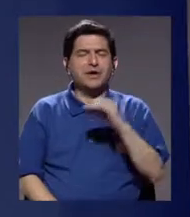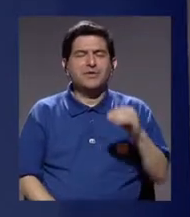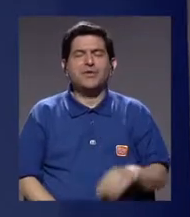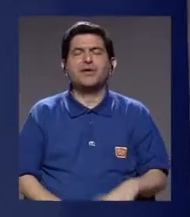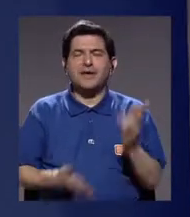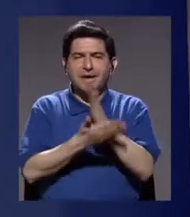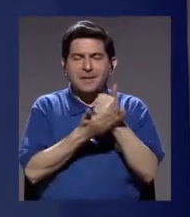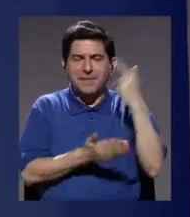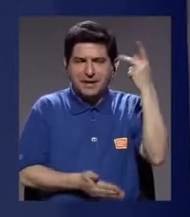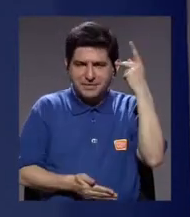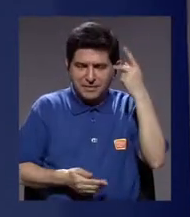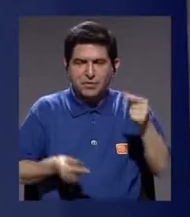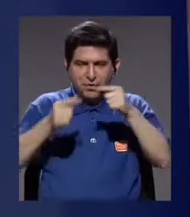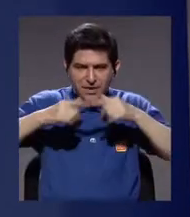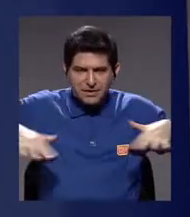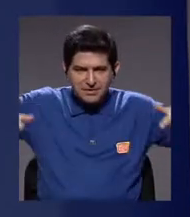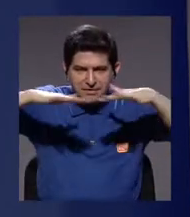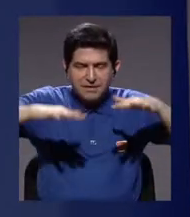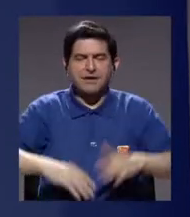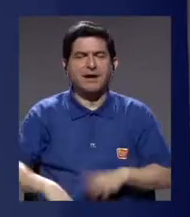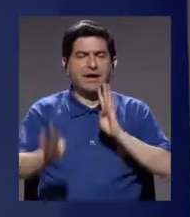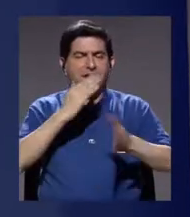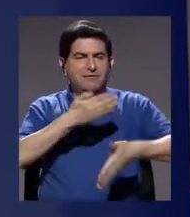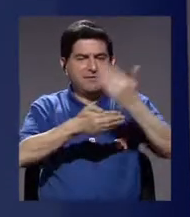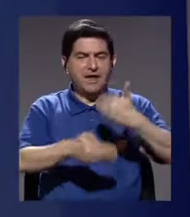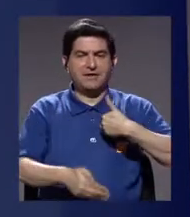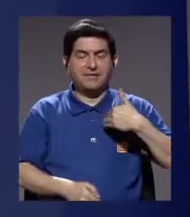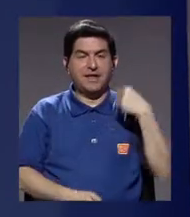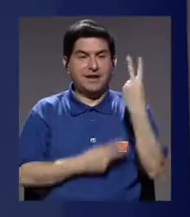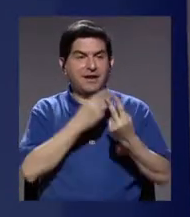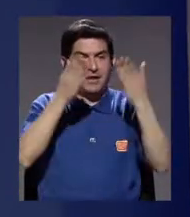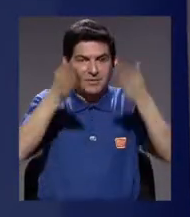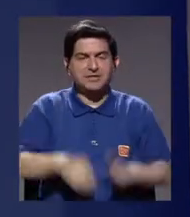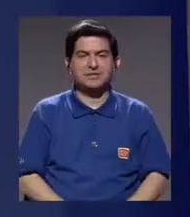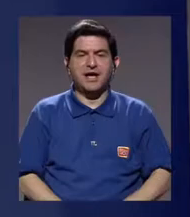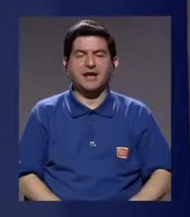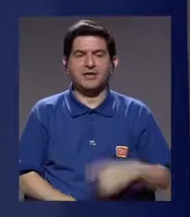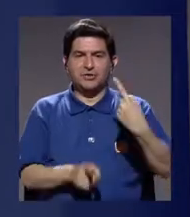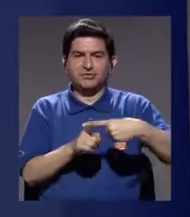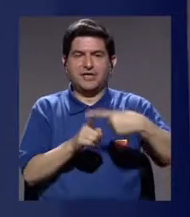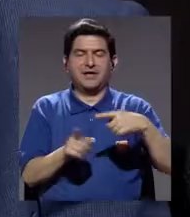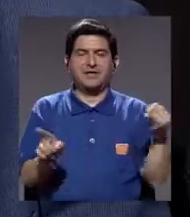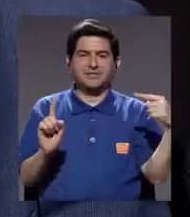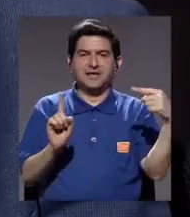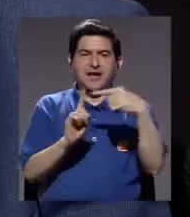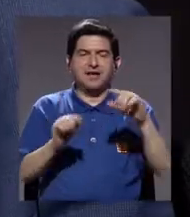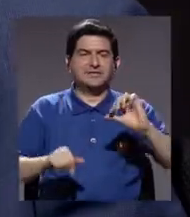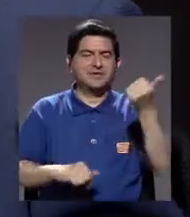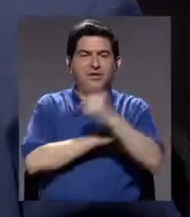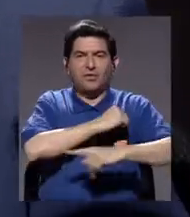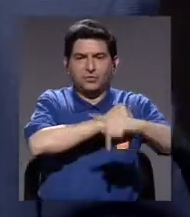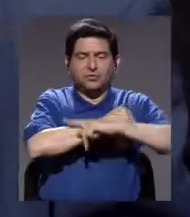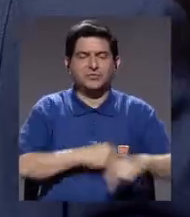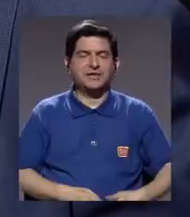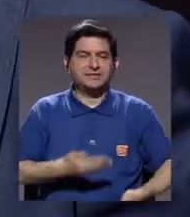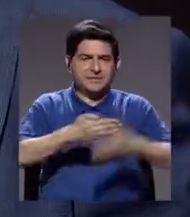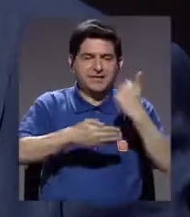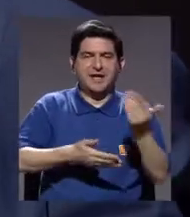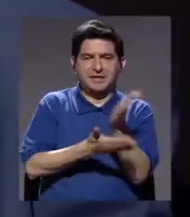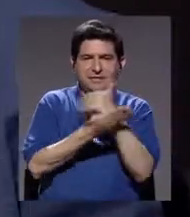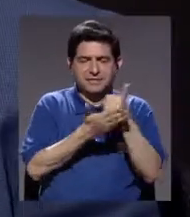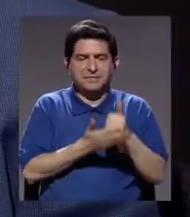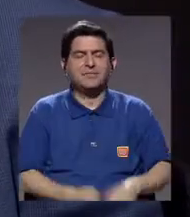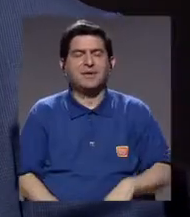ahora que antes de iniciar la entrevista hablábamos de que tienen de vecinos desde Grecia hasta Azerbaiyán. Primero, muchas